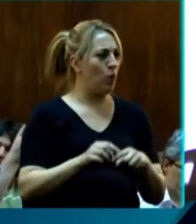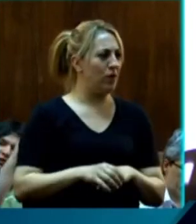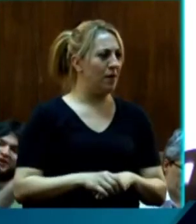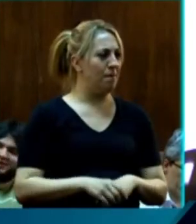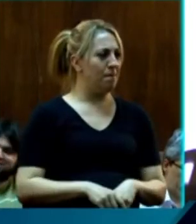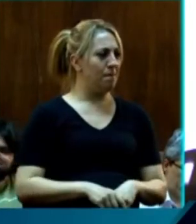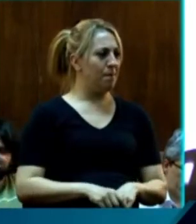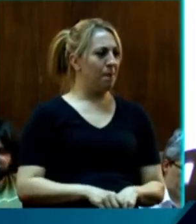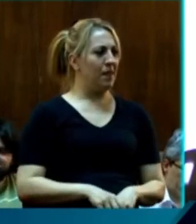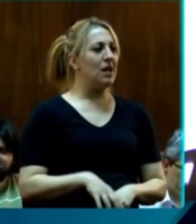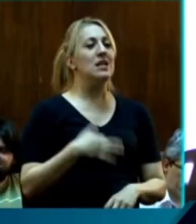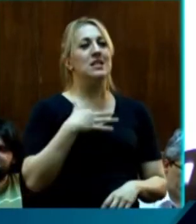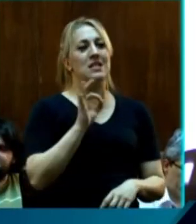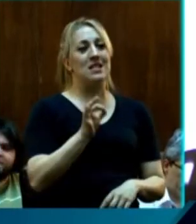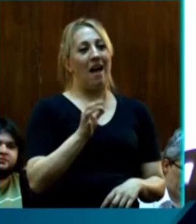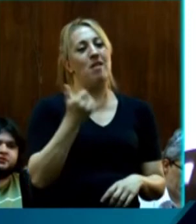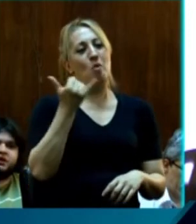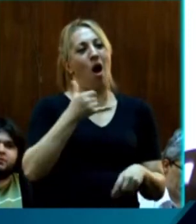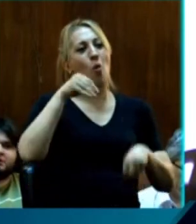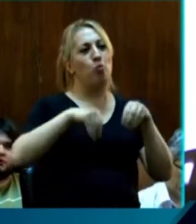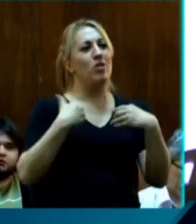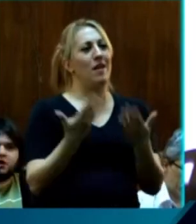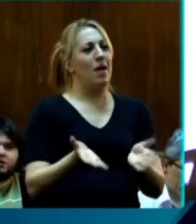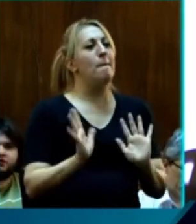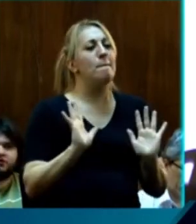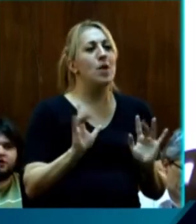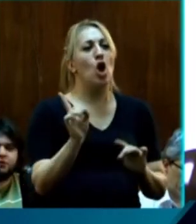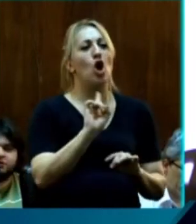reaccionario. Sabemos que tiene los votos a favor, pero